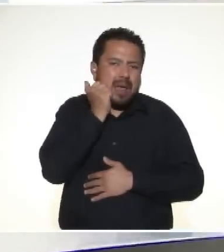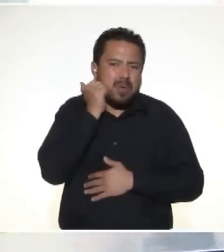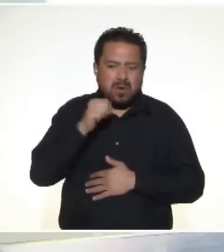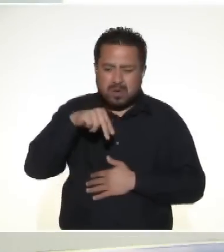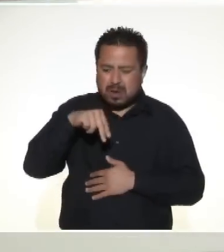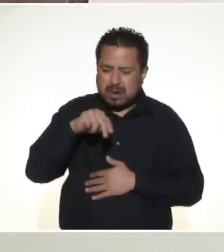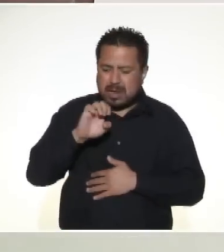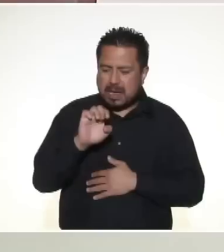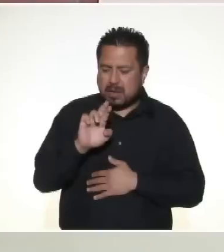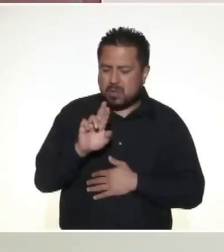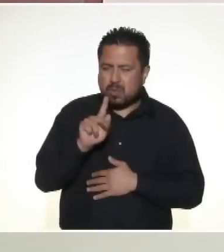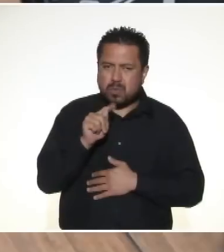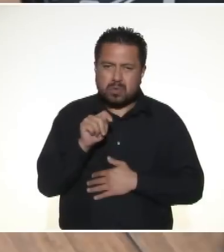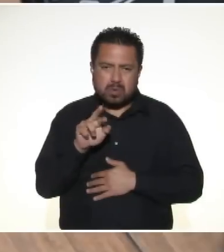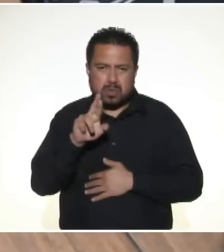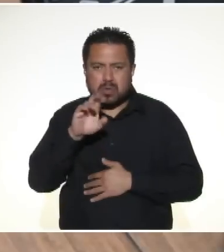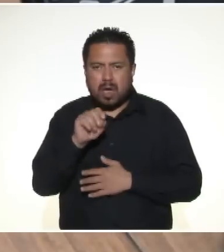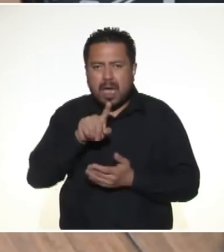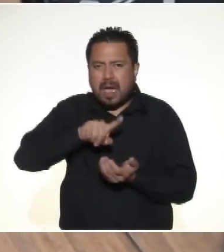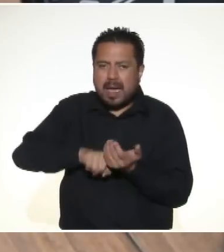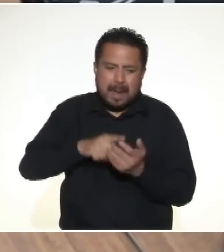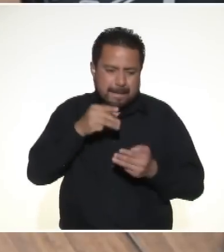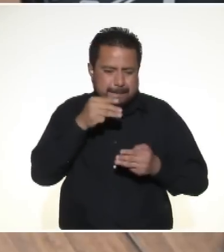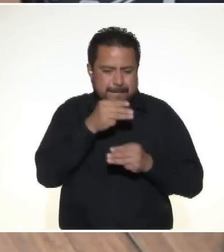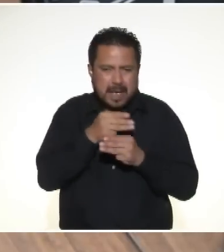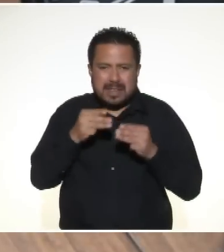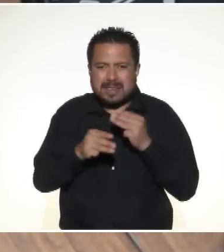neutro dentro de ese material.